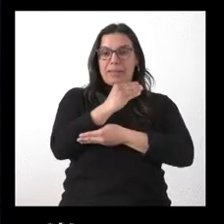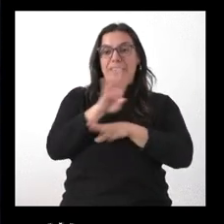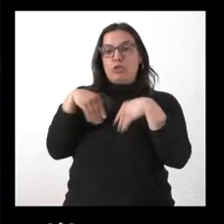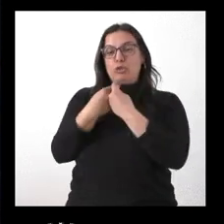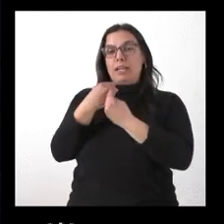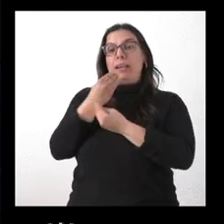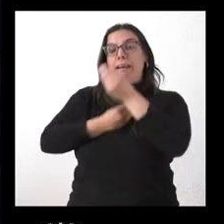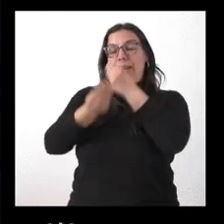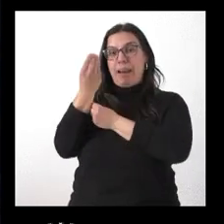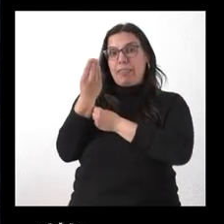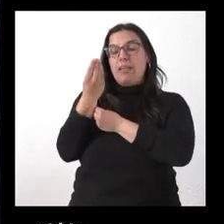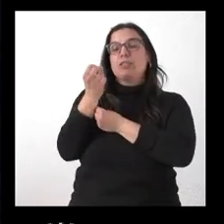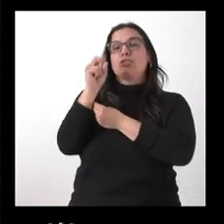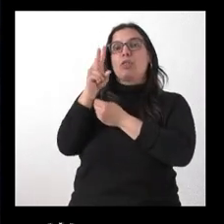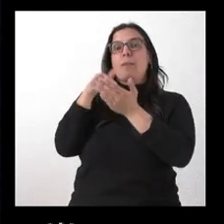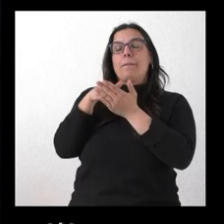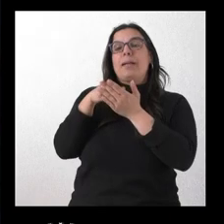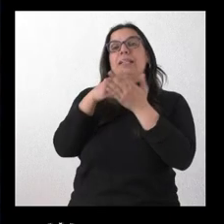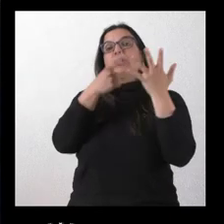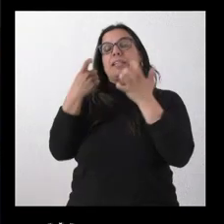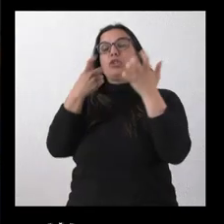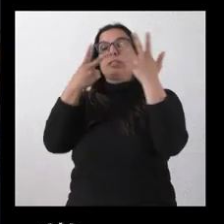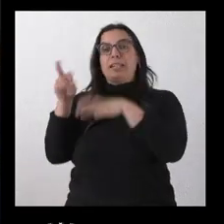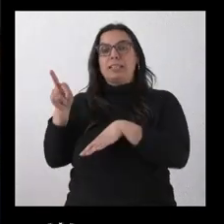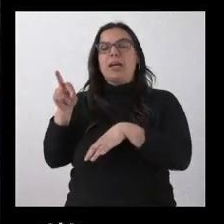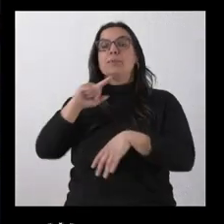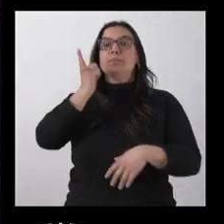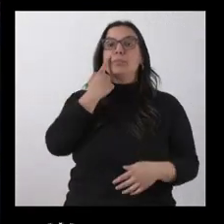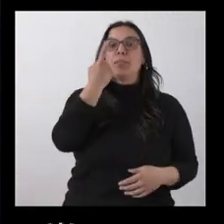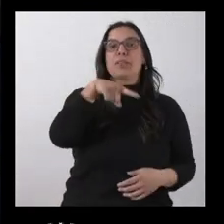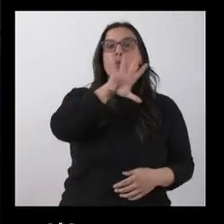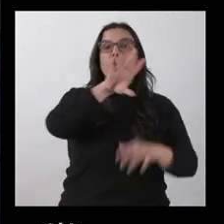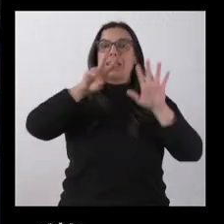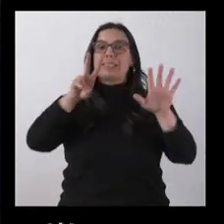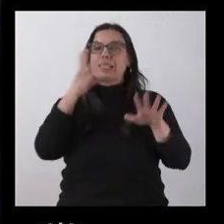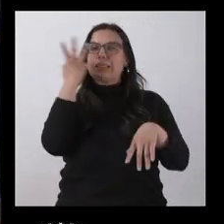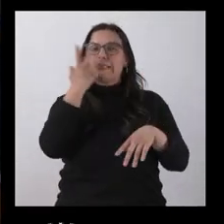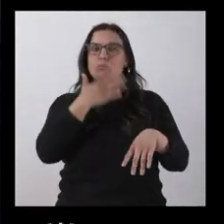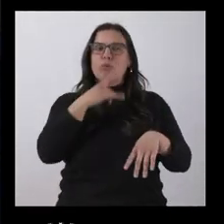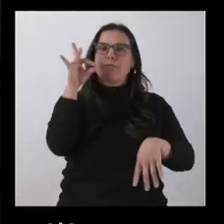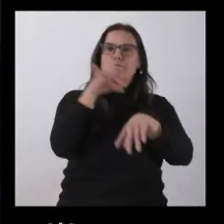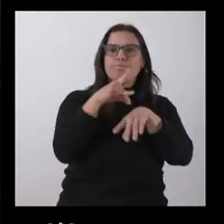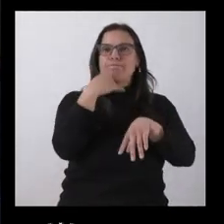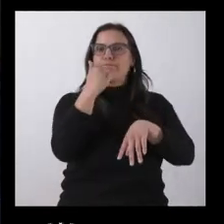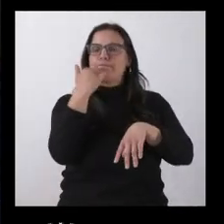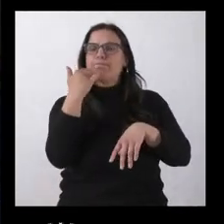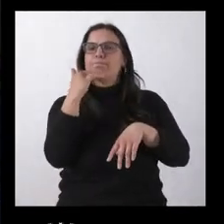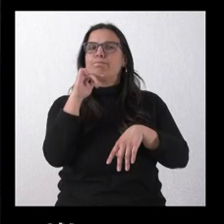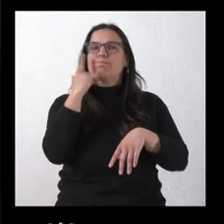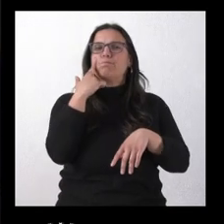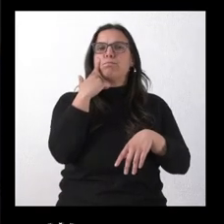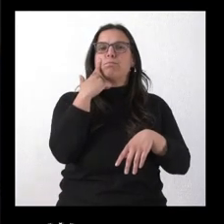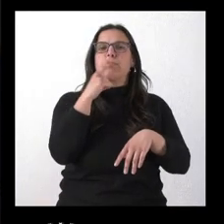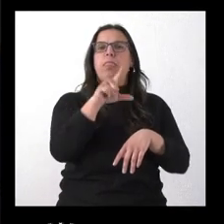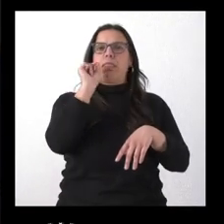12.770 recién nacidos y se detectaron 147 casos sospechosos de sufrir algunas patologías objeto